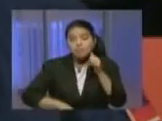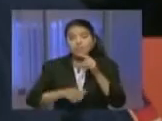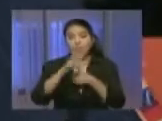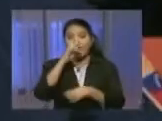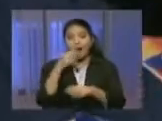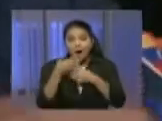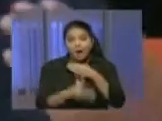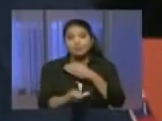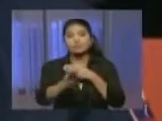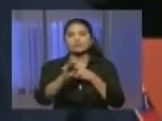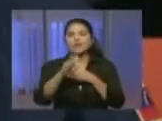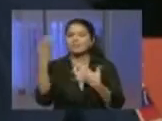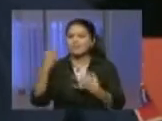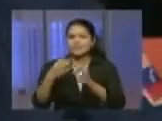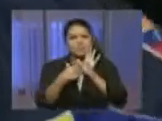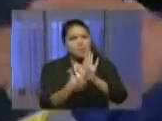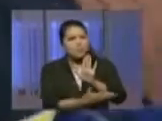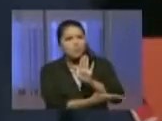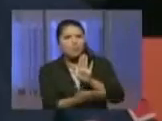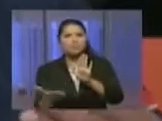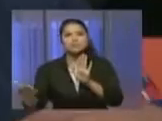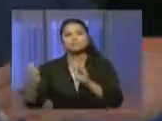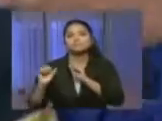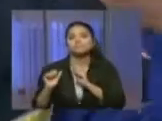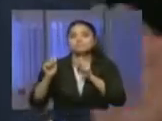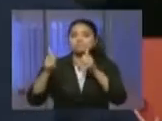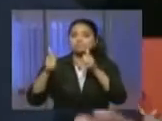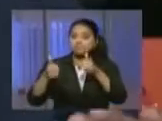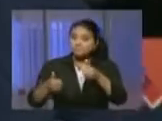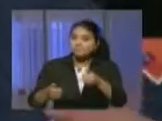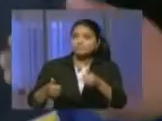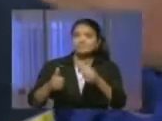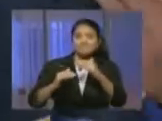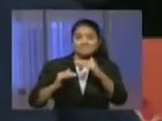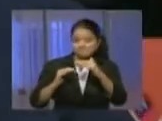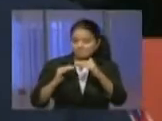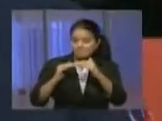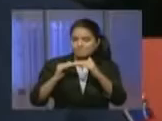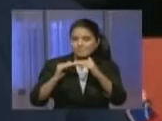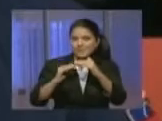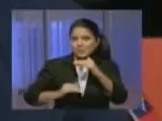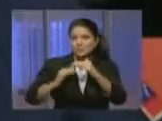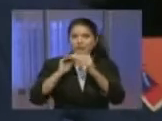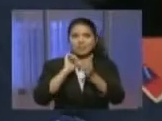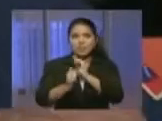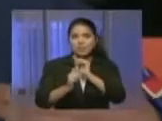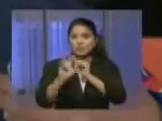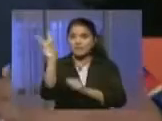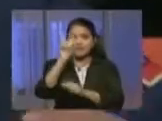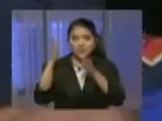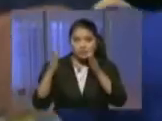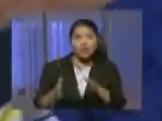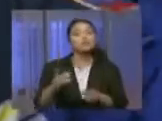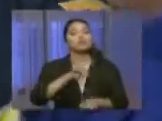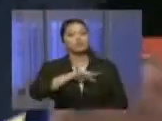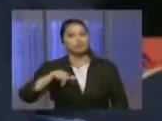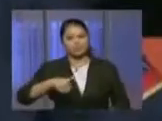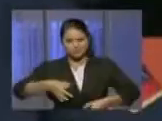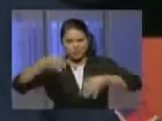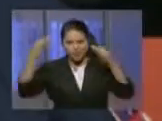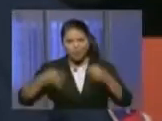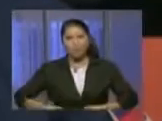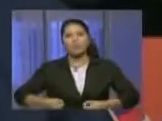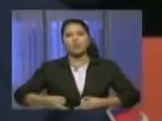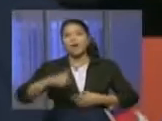eh es reflejo de el inicio de romper ese techo a al cual había llegado el deporte venezolano y que estamos seguros que superaremos con